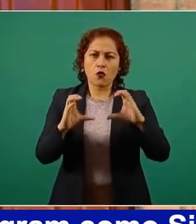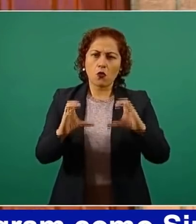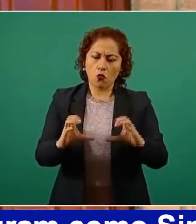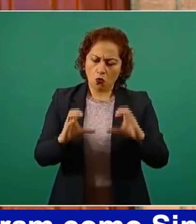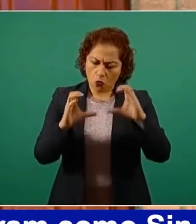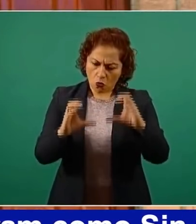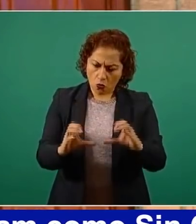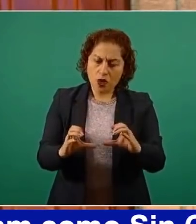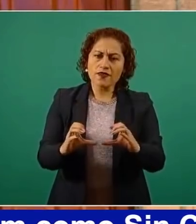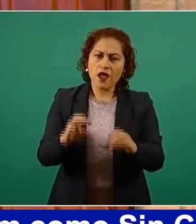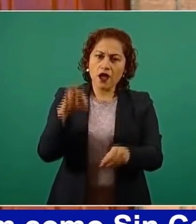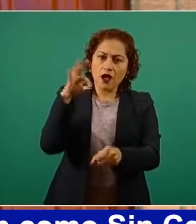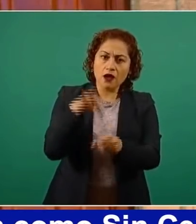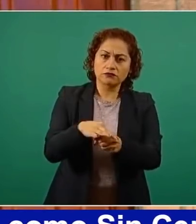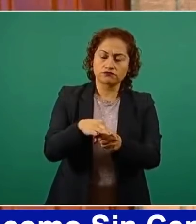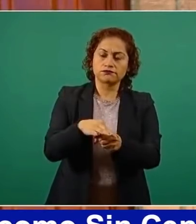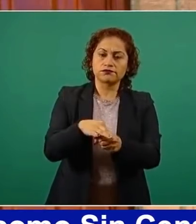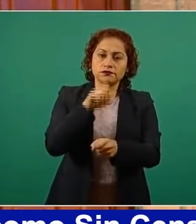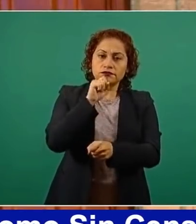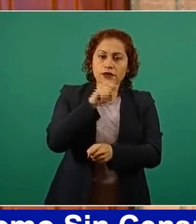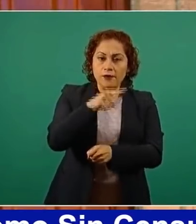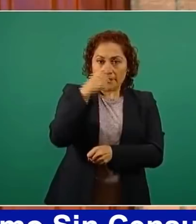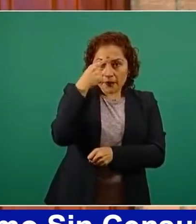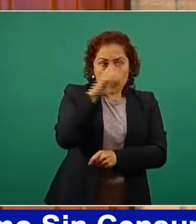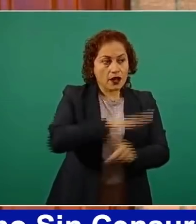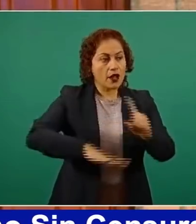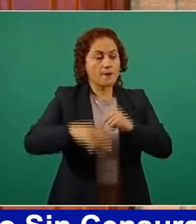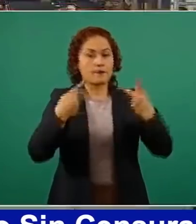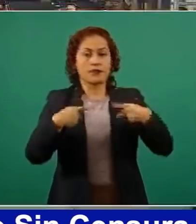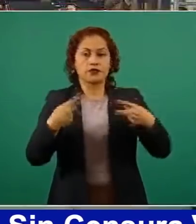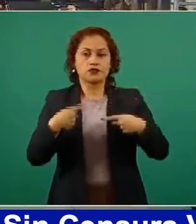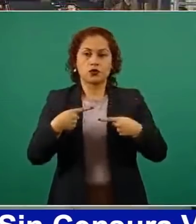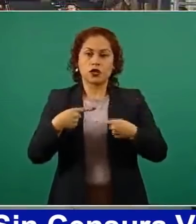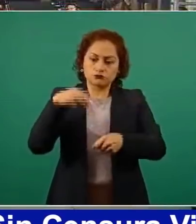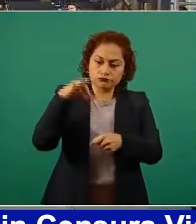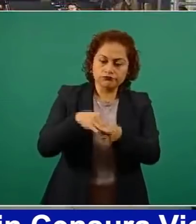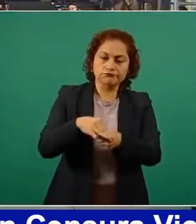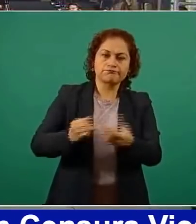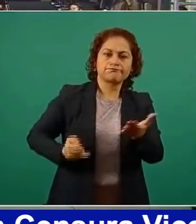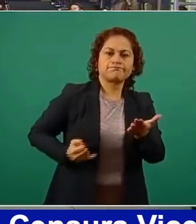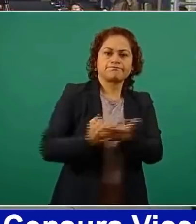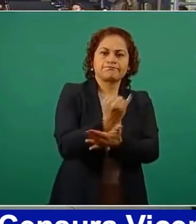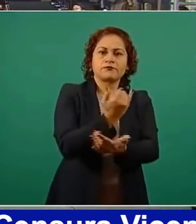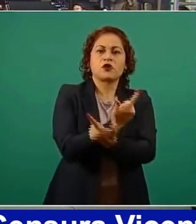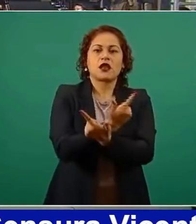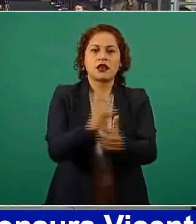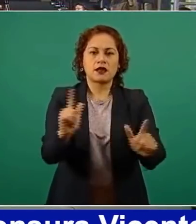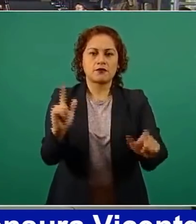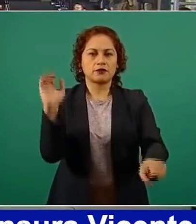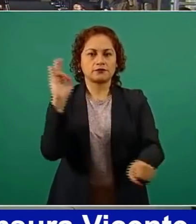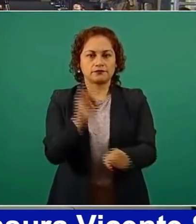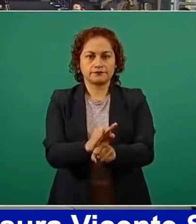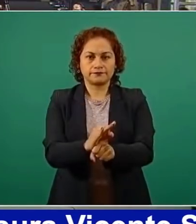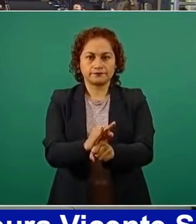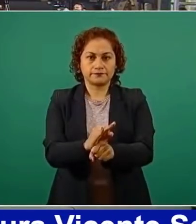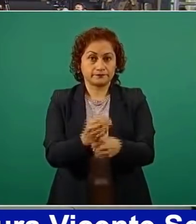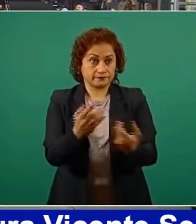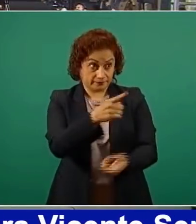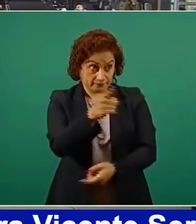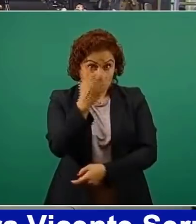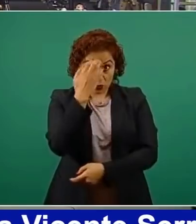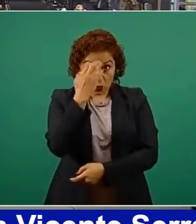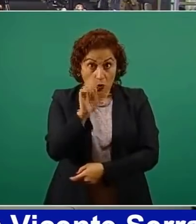la libre decisión de los ciudadanos? En suma, estimadas